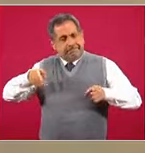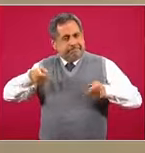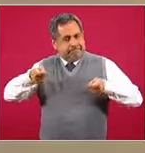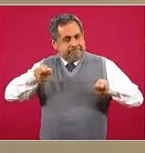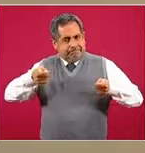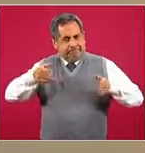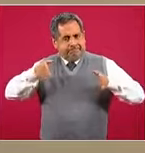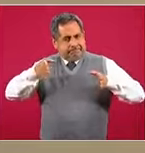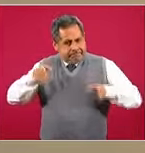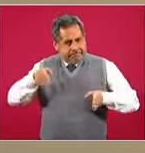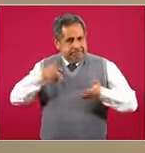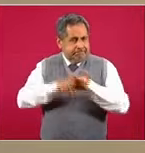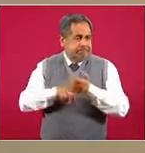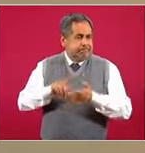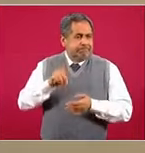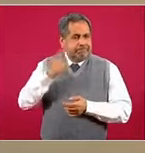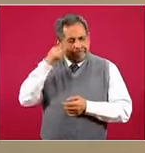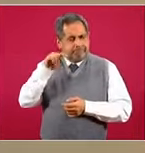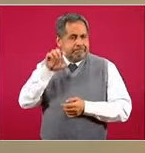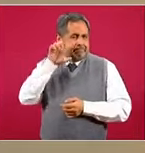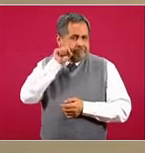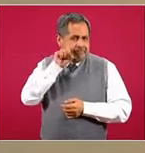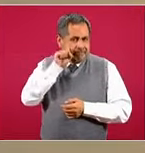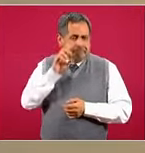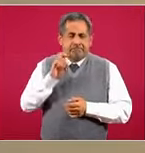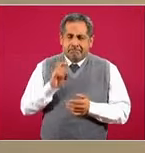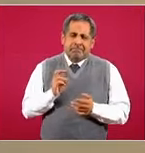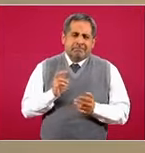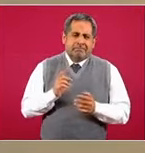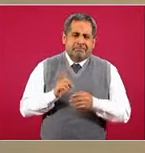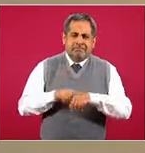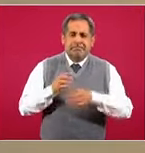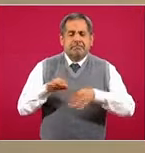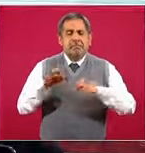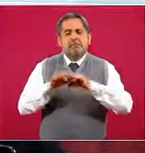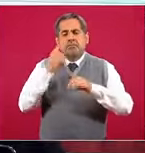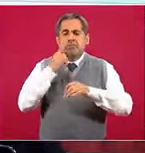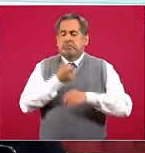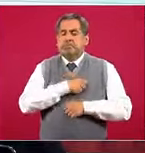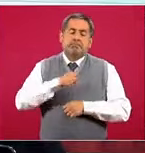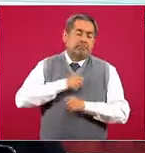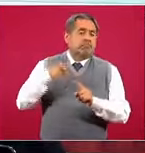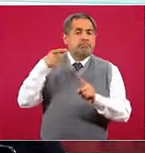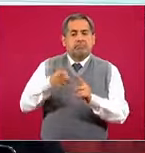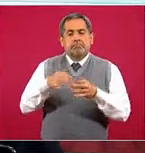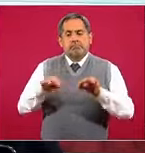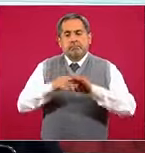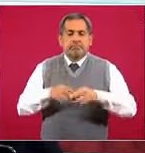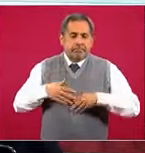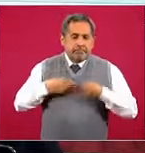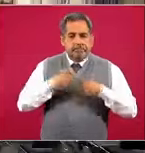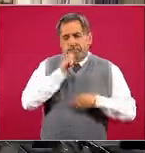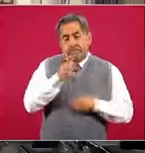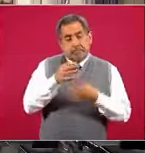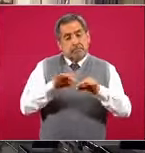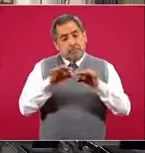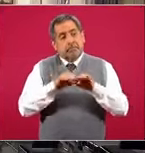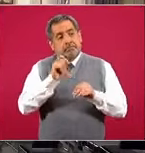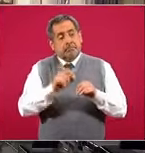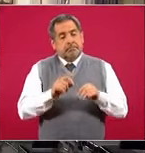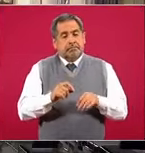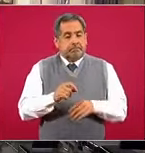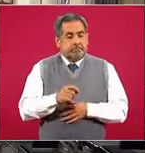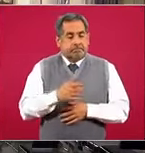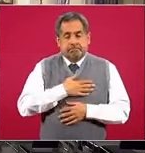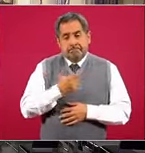equilibrando la salud pública, más importante, lo más importante es la salud pública, pero también importantísimo la